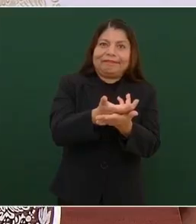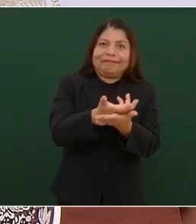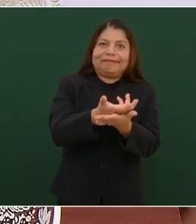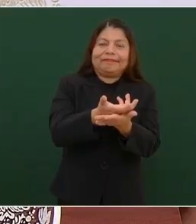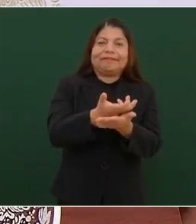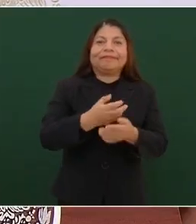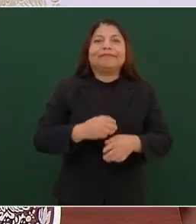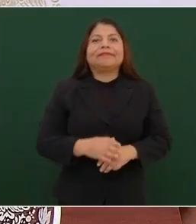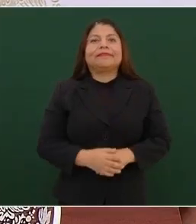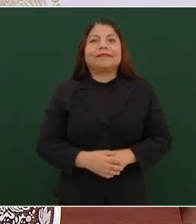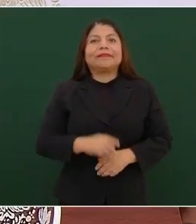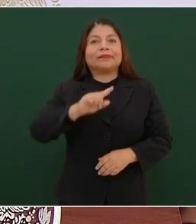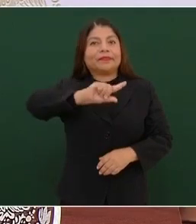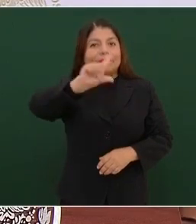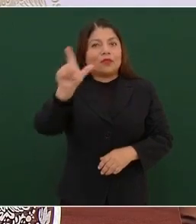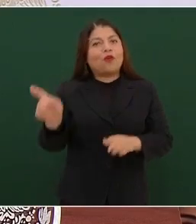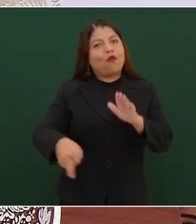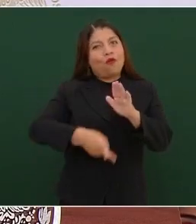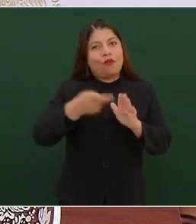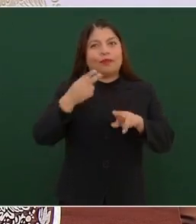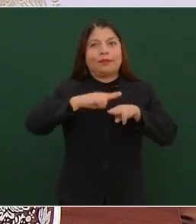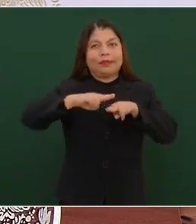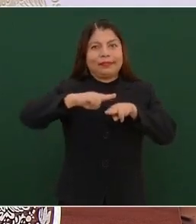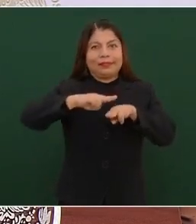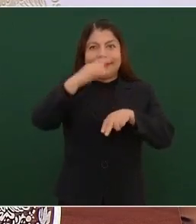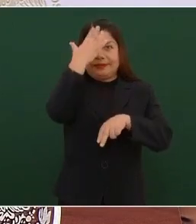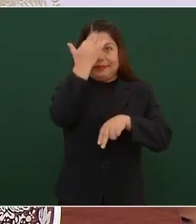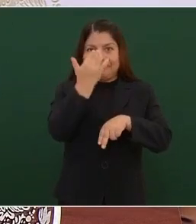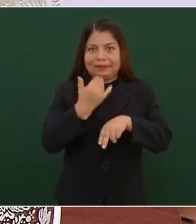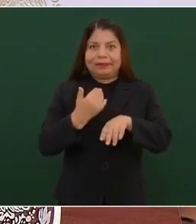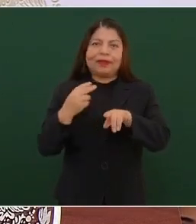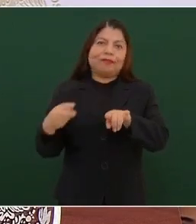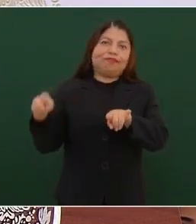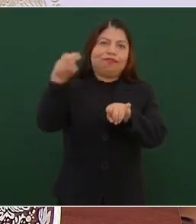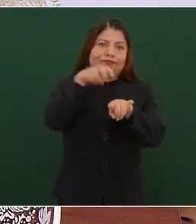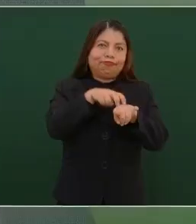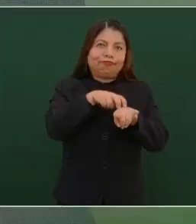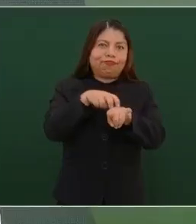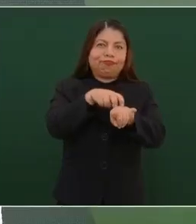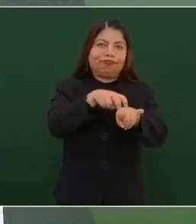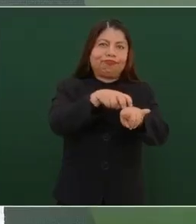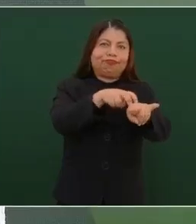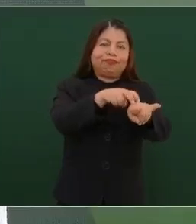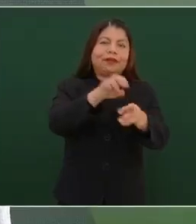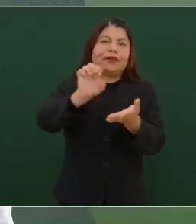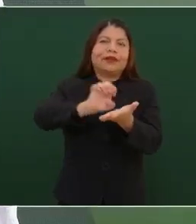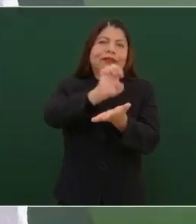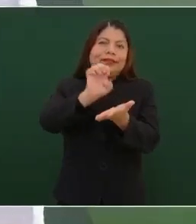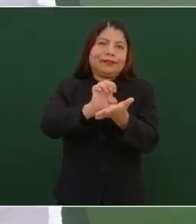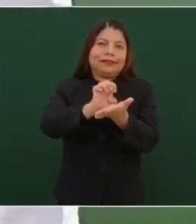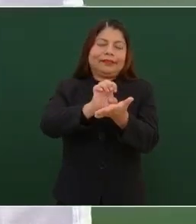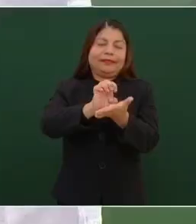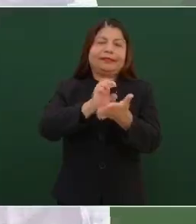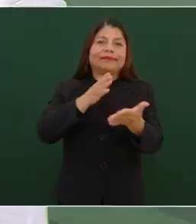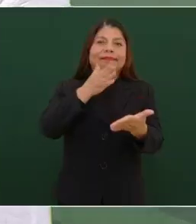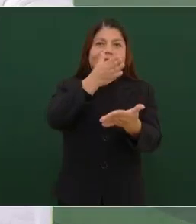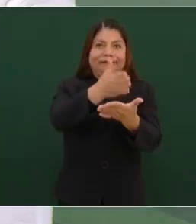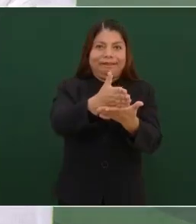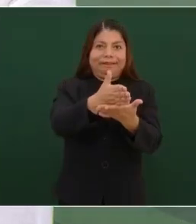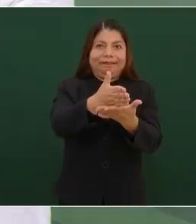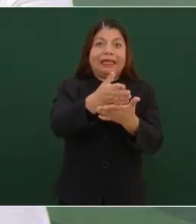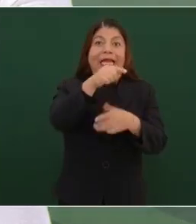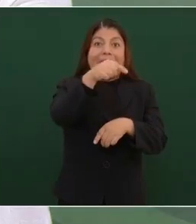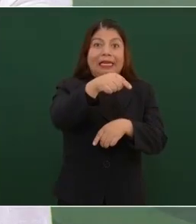de nuevo tomamos el tren y ya llegamos a Escárcega, que este es un tramo